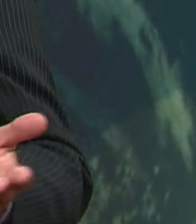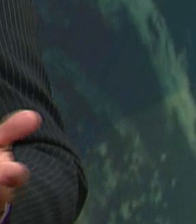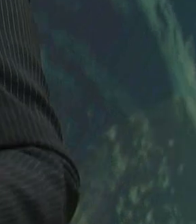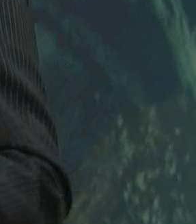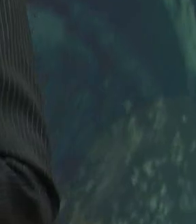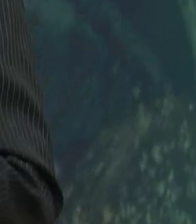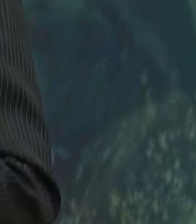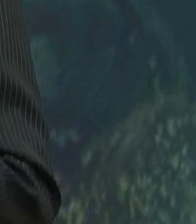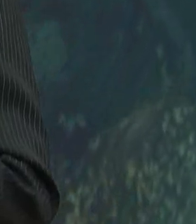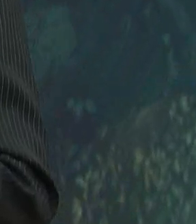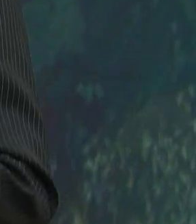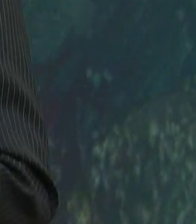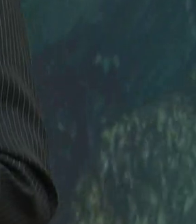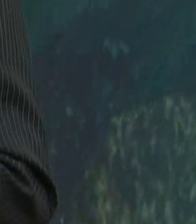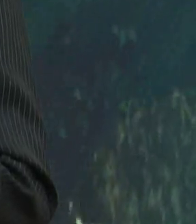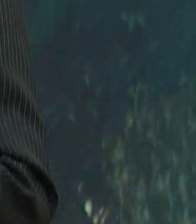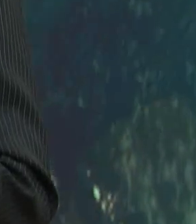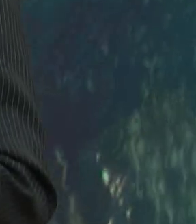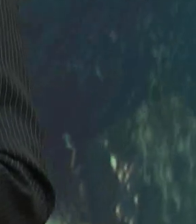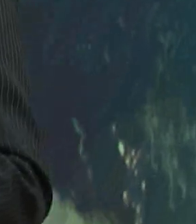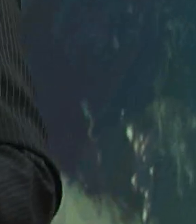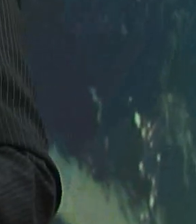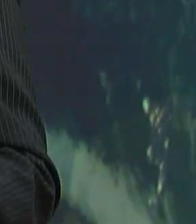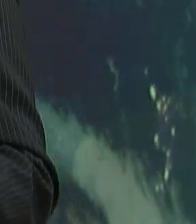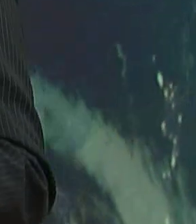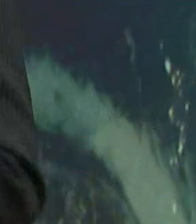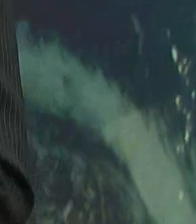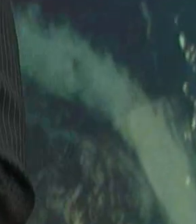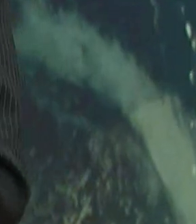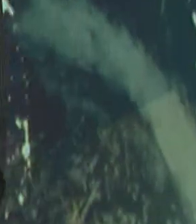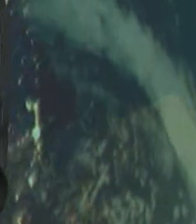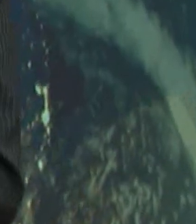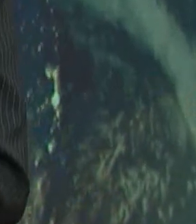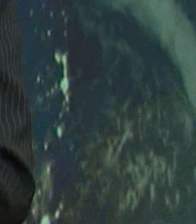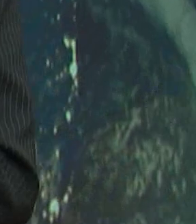Bueno, a nivel estructural tenemos un panorama acerca de cómo se encuentra Aerolíneas en